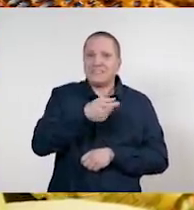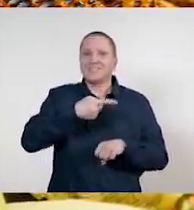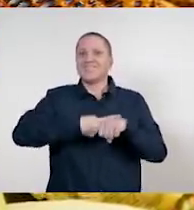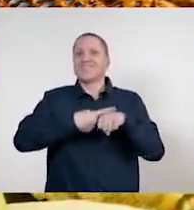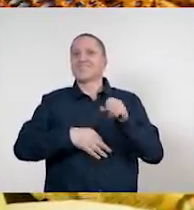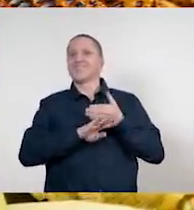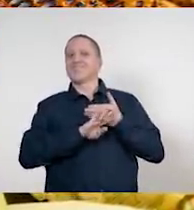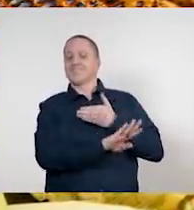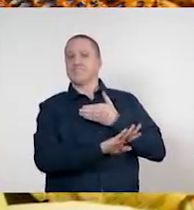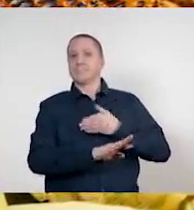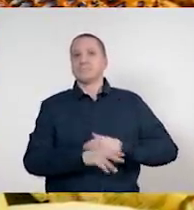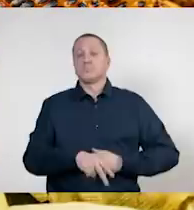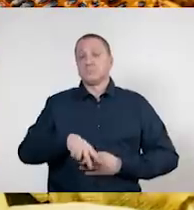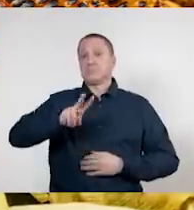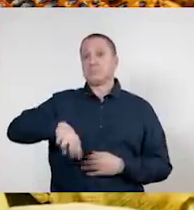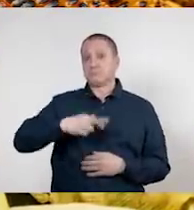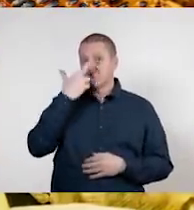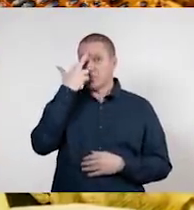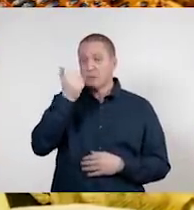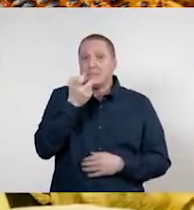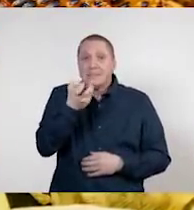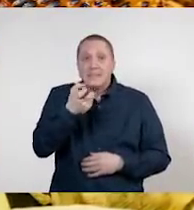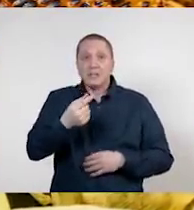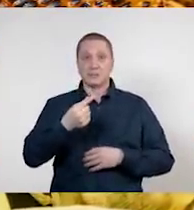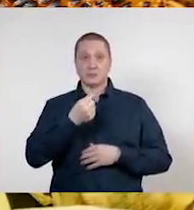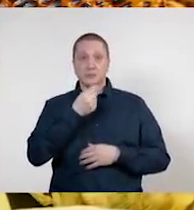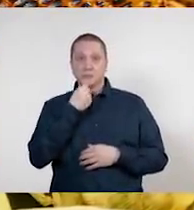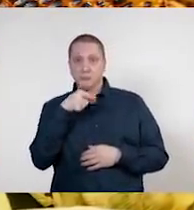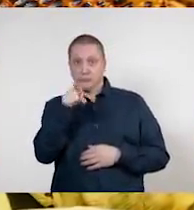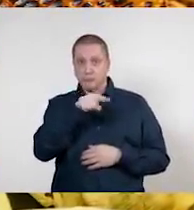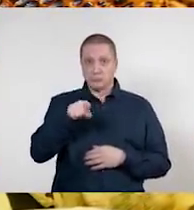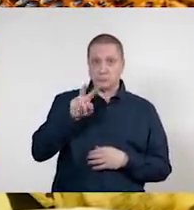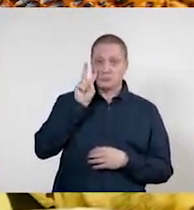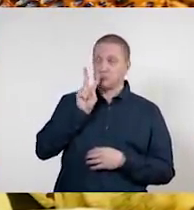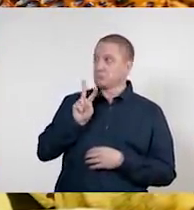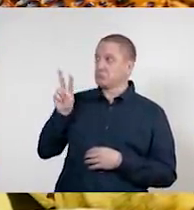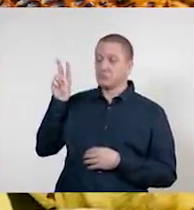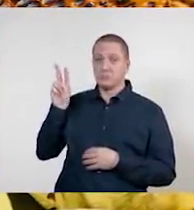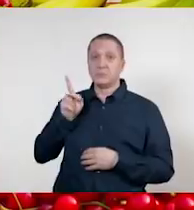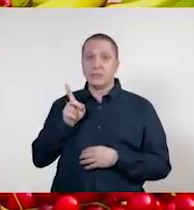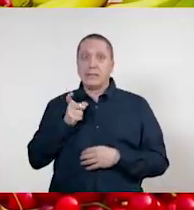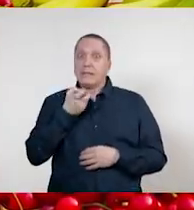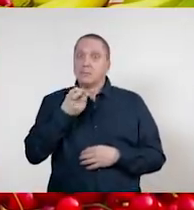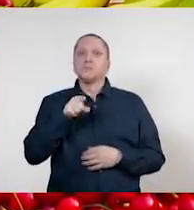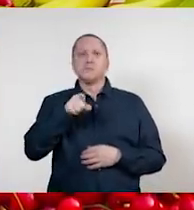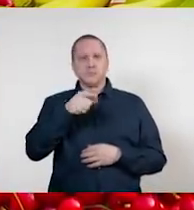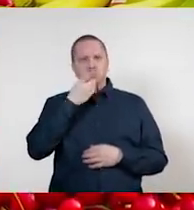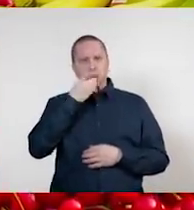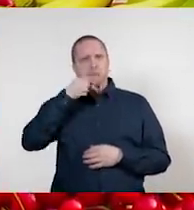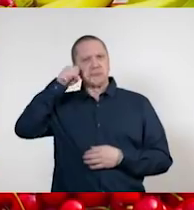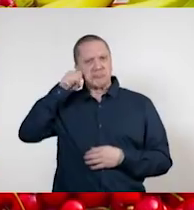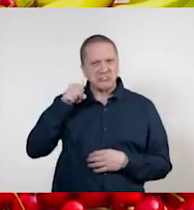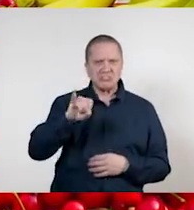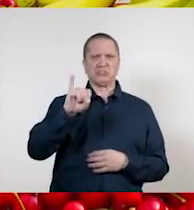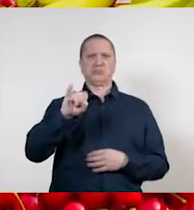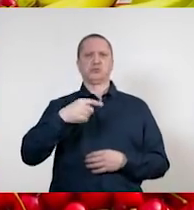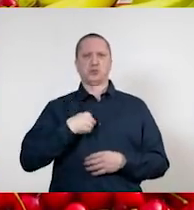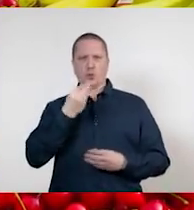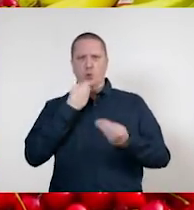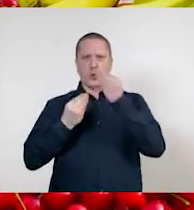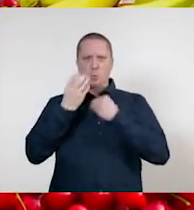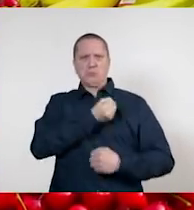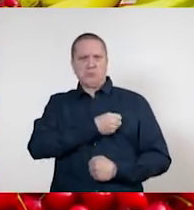enfermarnos. Así es, y definitivamente niñas y niños que nos ven pueden decidir sí a la alimentación saludable y